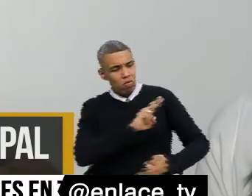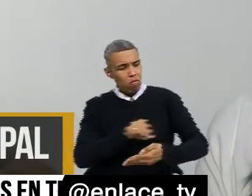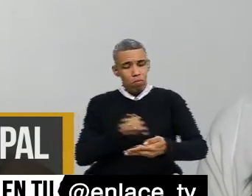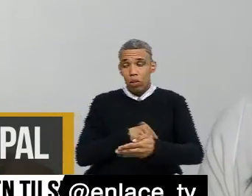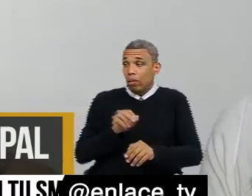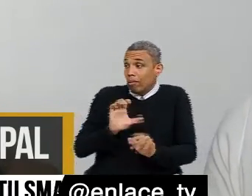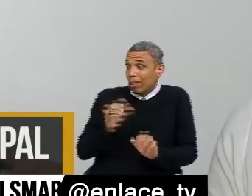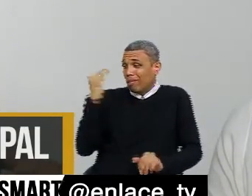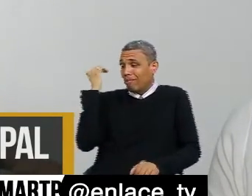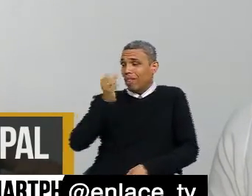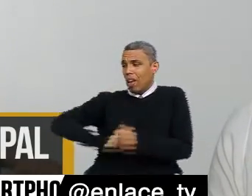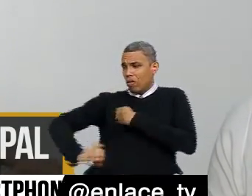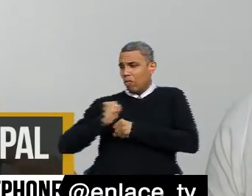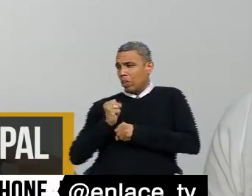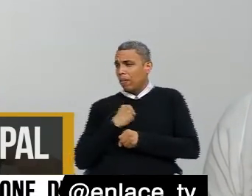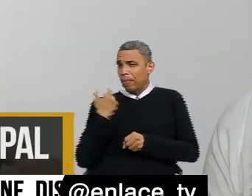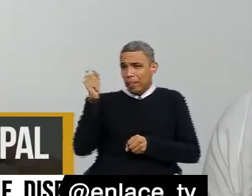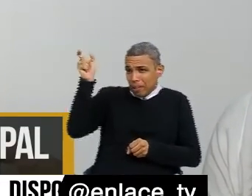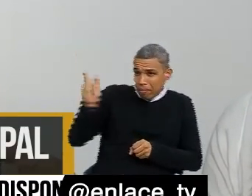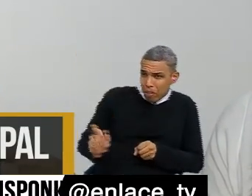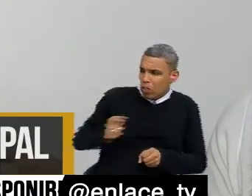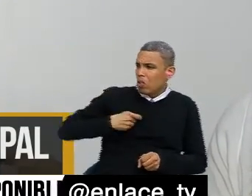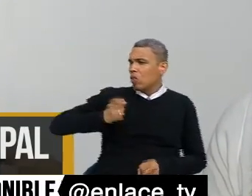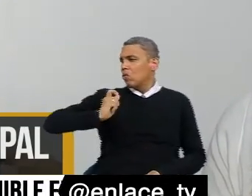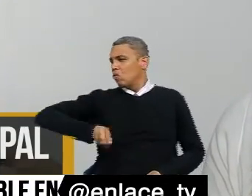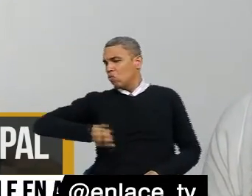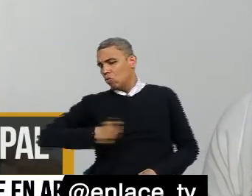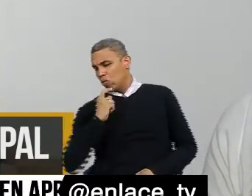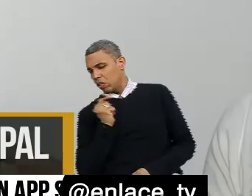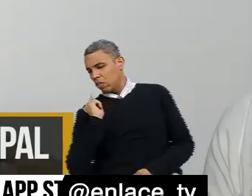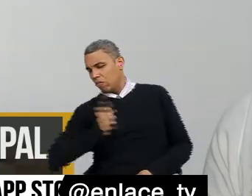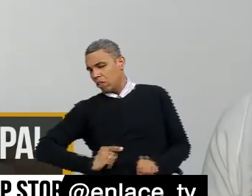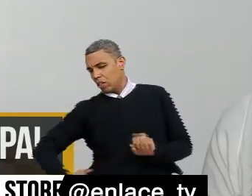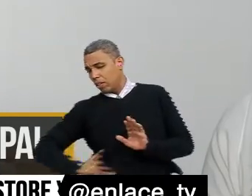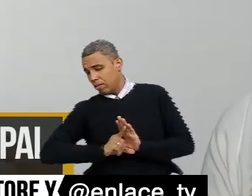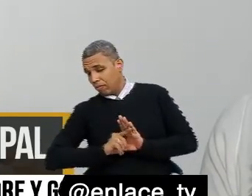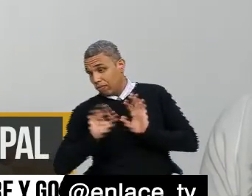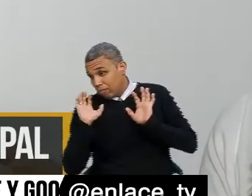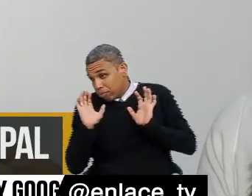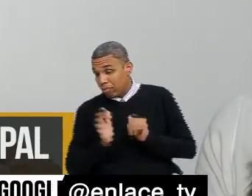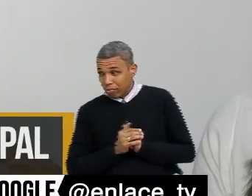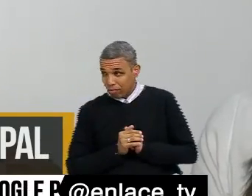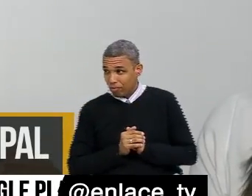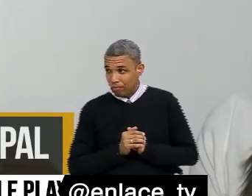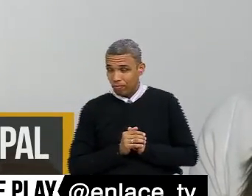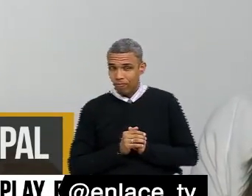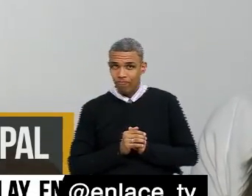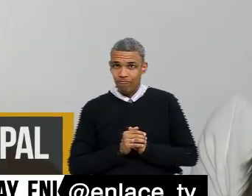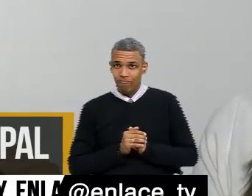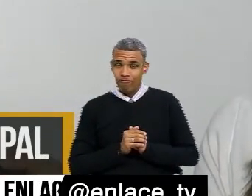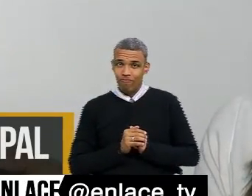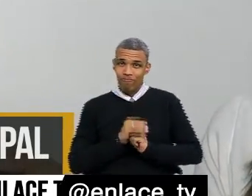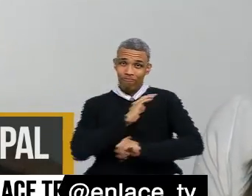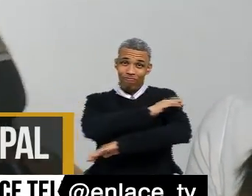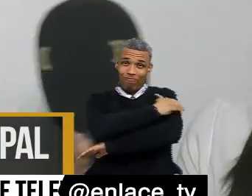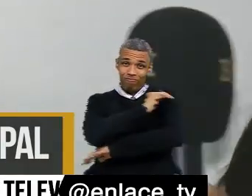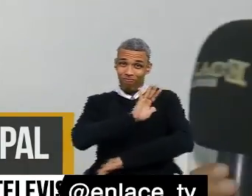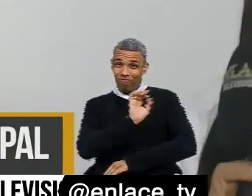pero en el caso específico de la 50 y la 52 nosotros debemos acatar el fallo, y ese es el mensaje que estamos entregando hoy en el Consejo